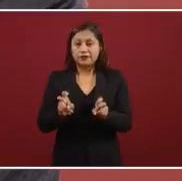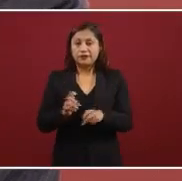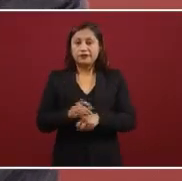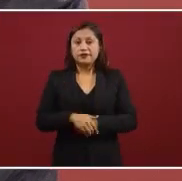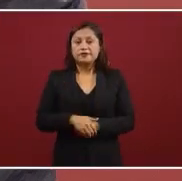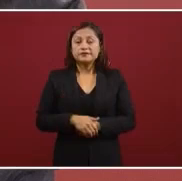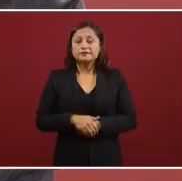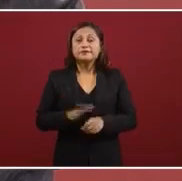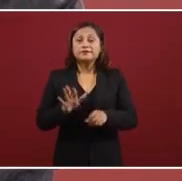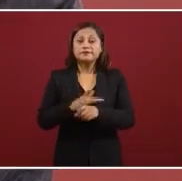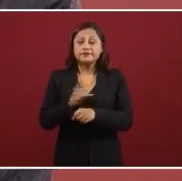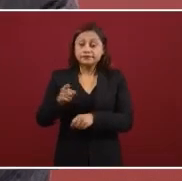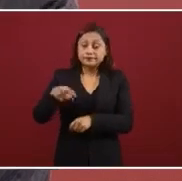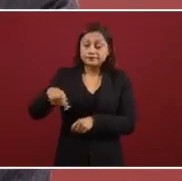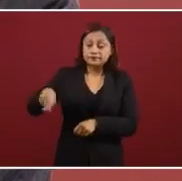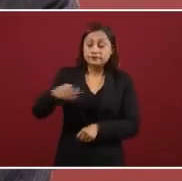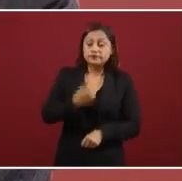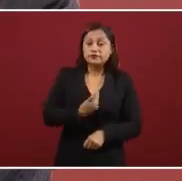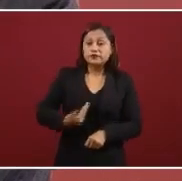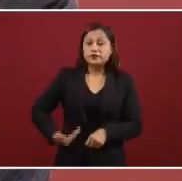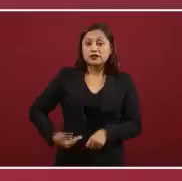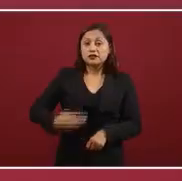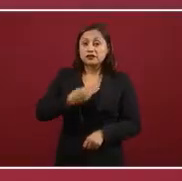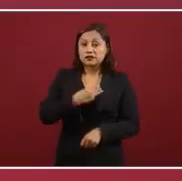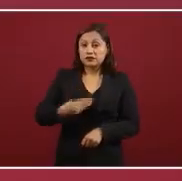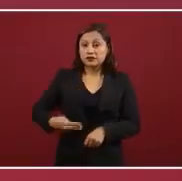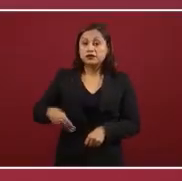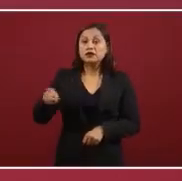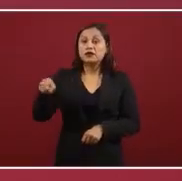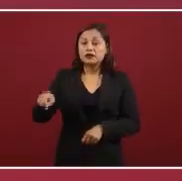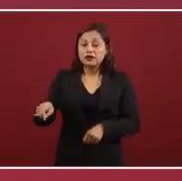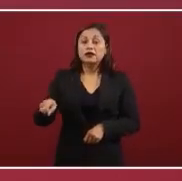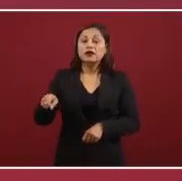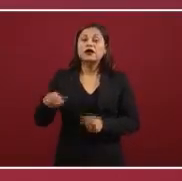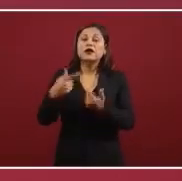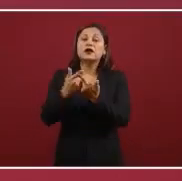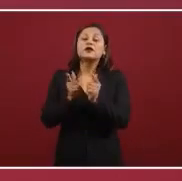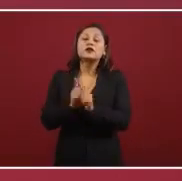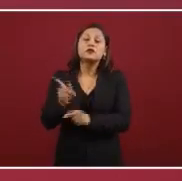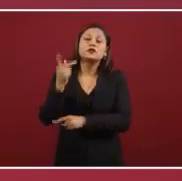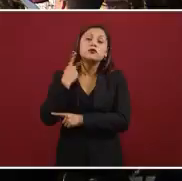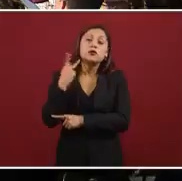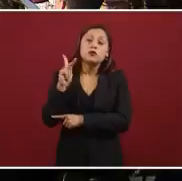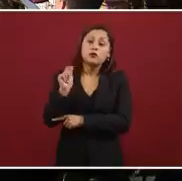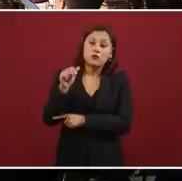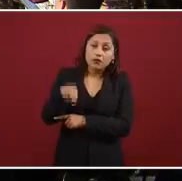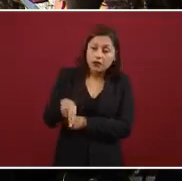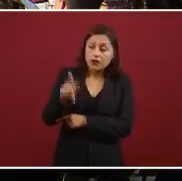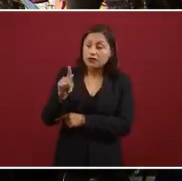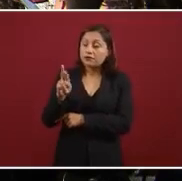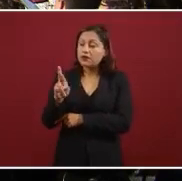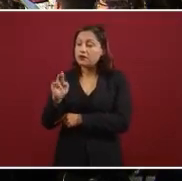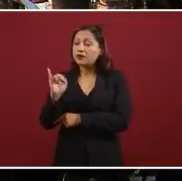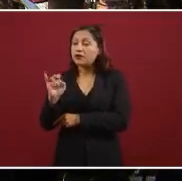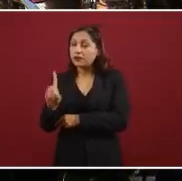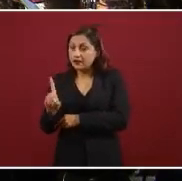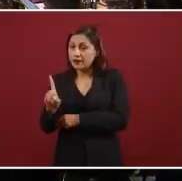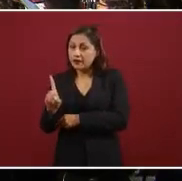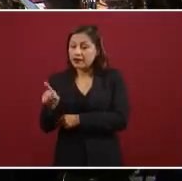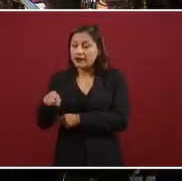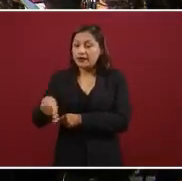el PAN y del PRD, son opositores nuestros. Y la